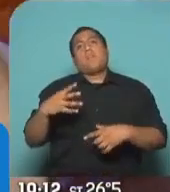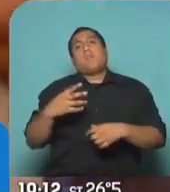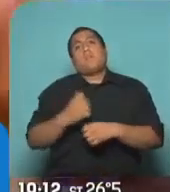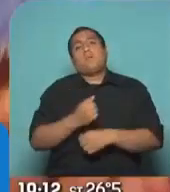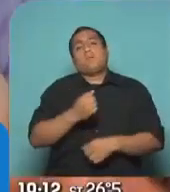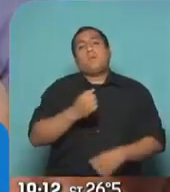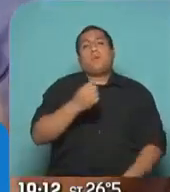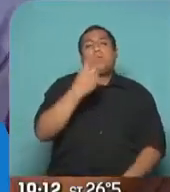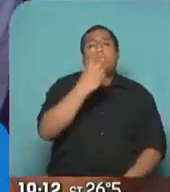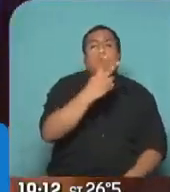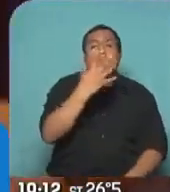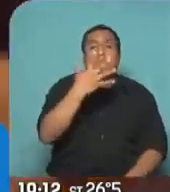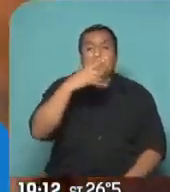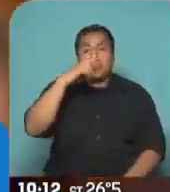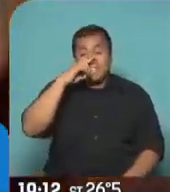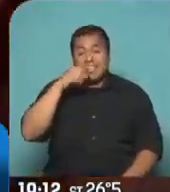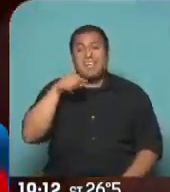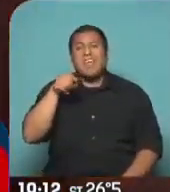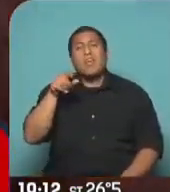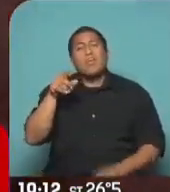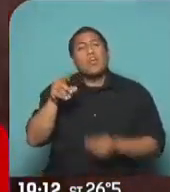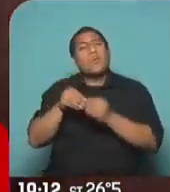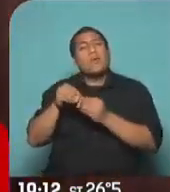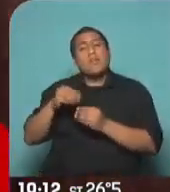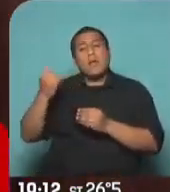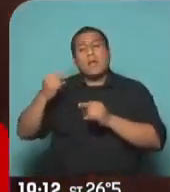compañero que estaba con una carpa,